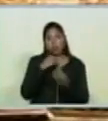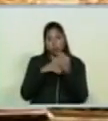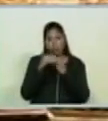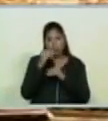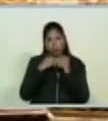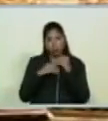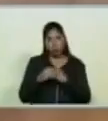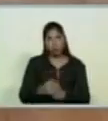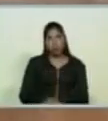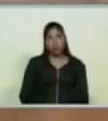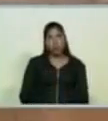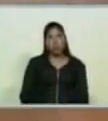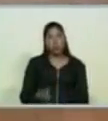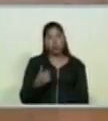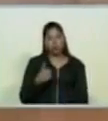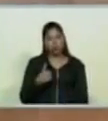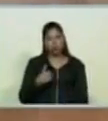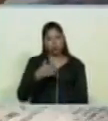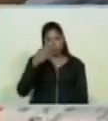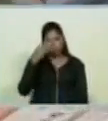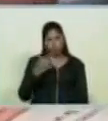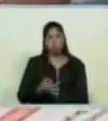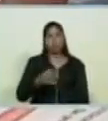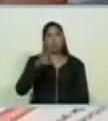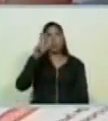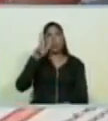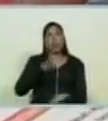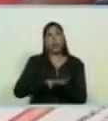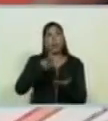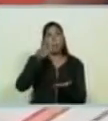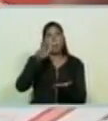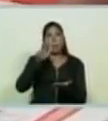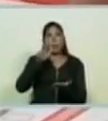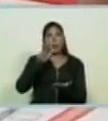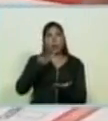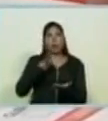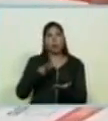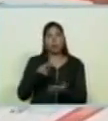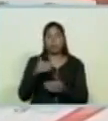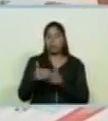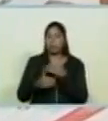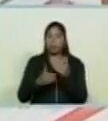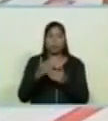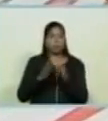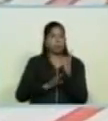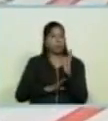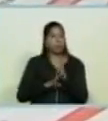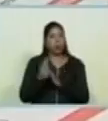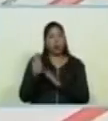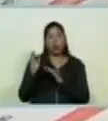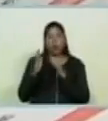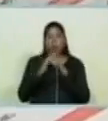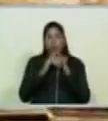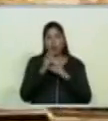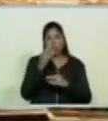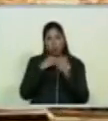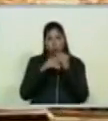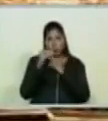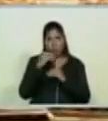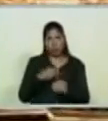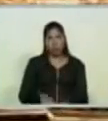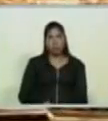alimentación, y yo lo voy a dar por aprobado para que avance el proceso de las casas de alimentación.